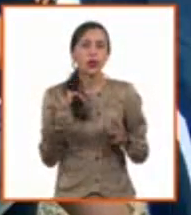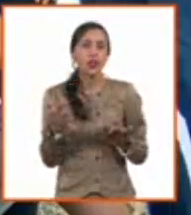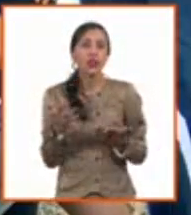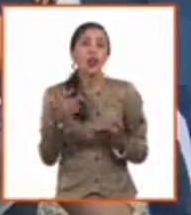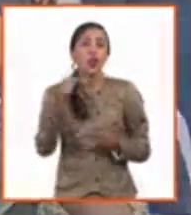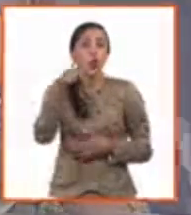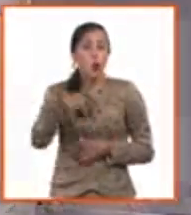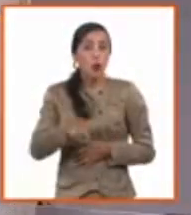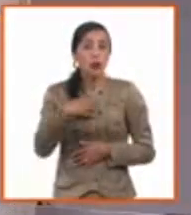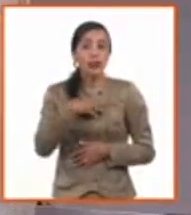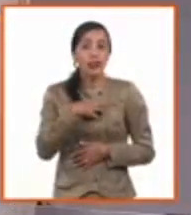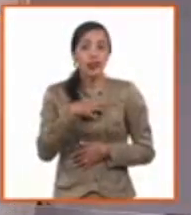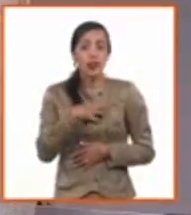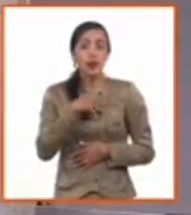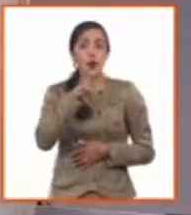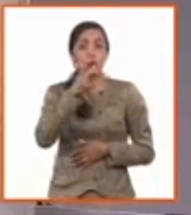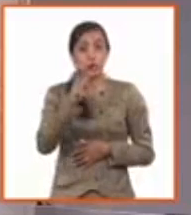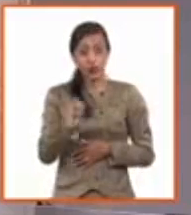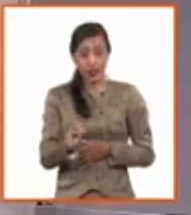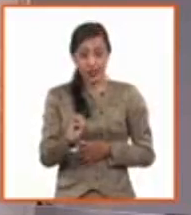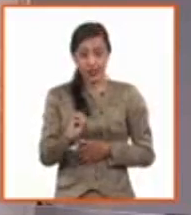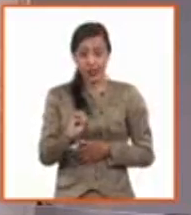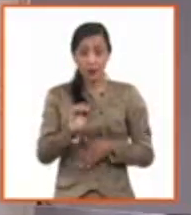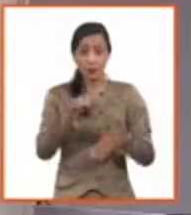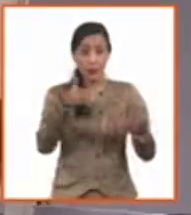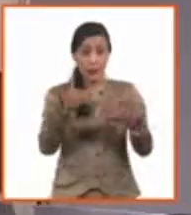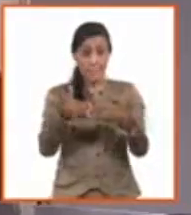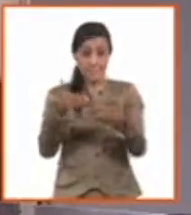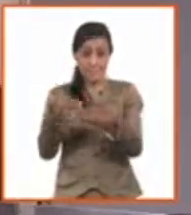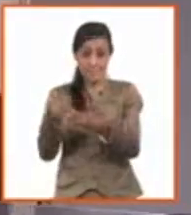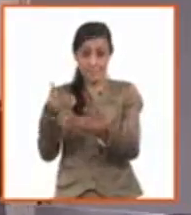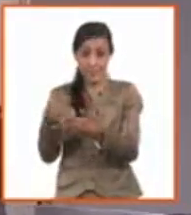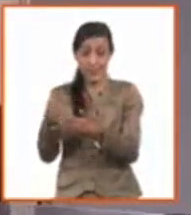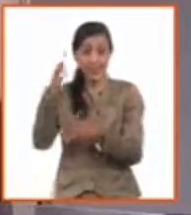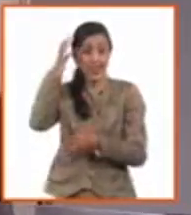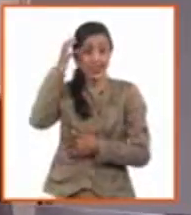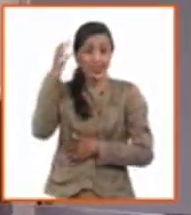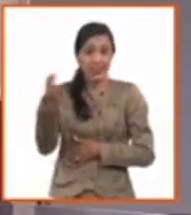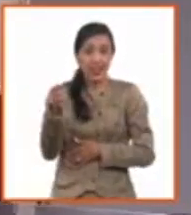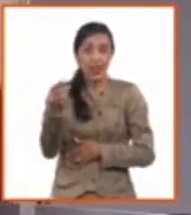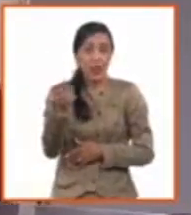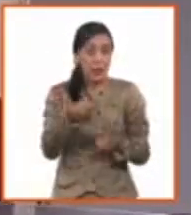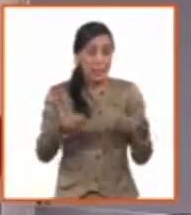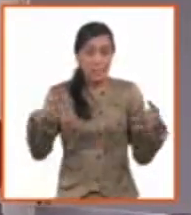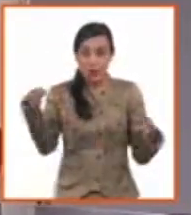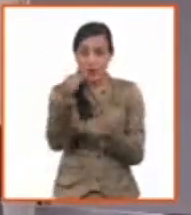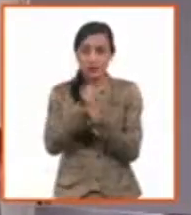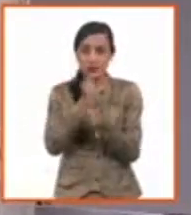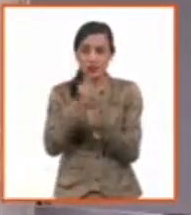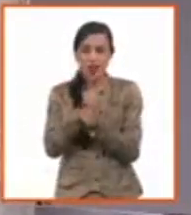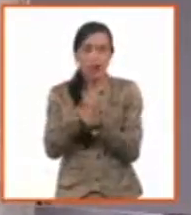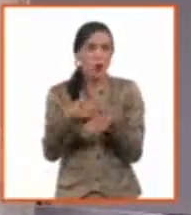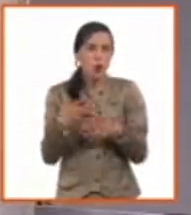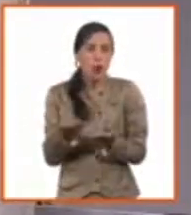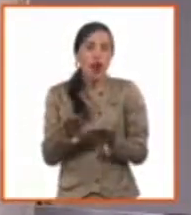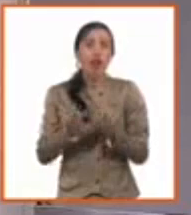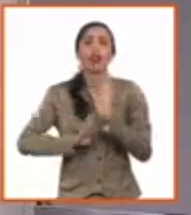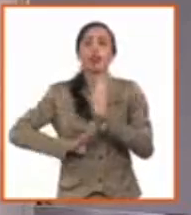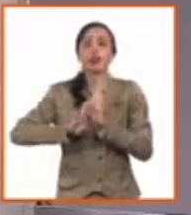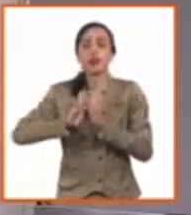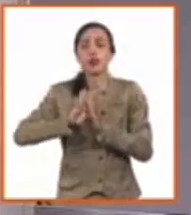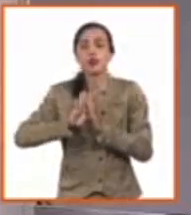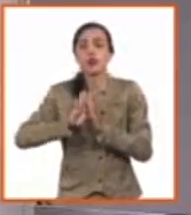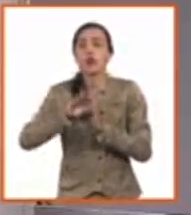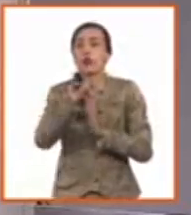decir que hoy contamos con 30 entidades estatales cuya actividad fundamental es el desarrollo de